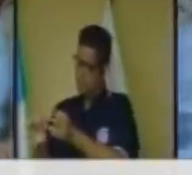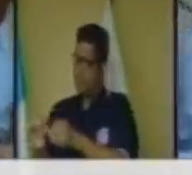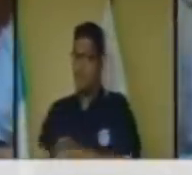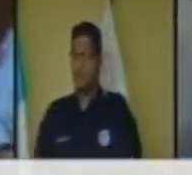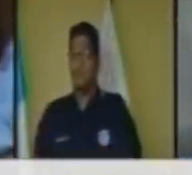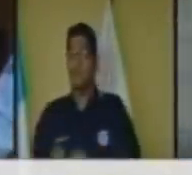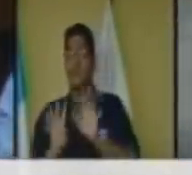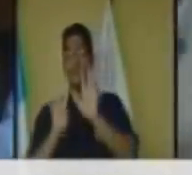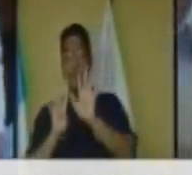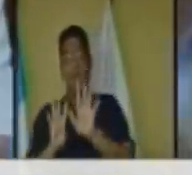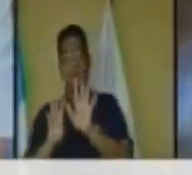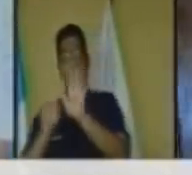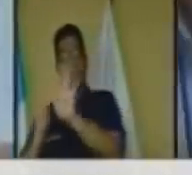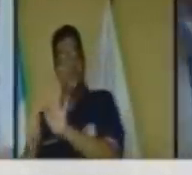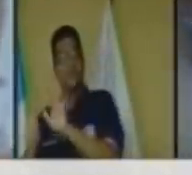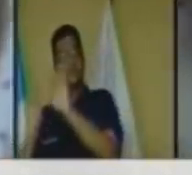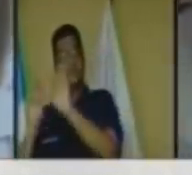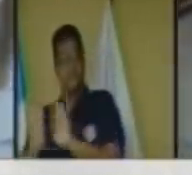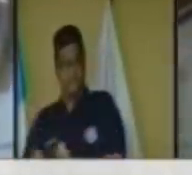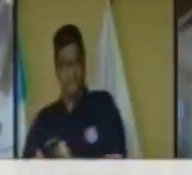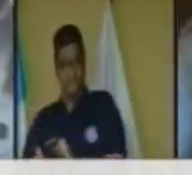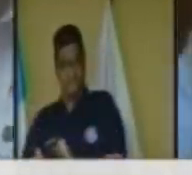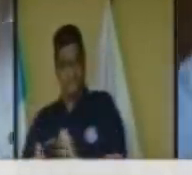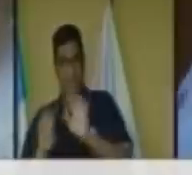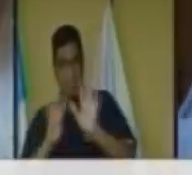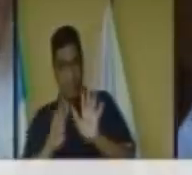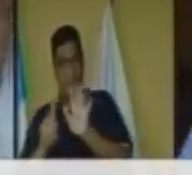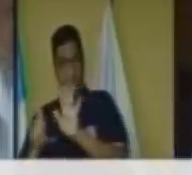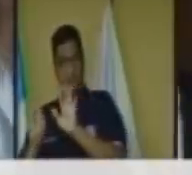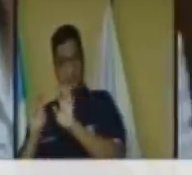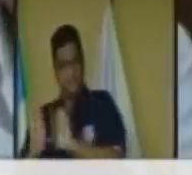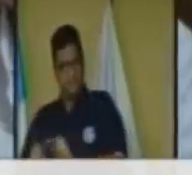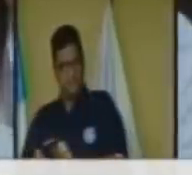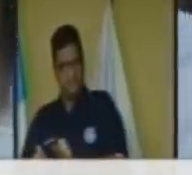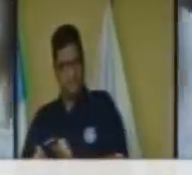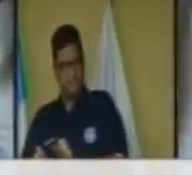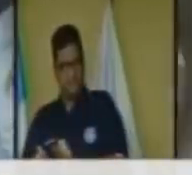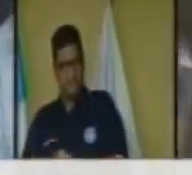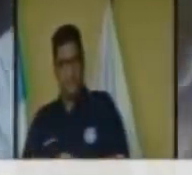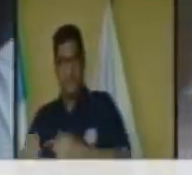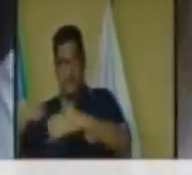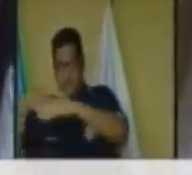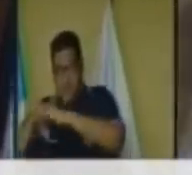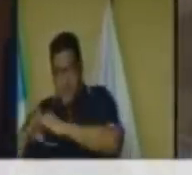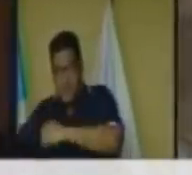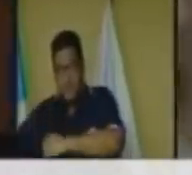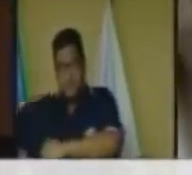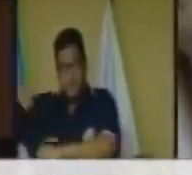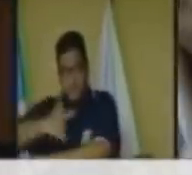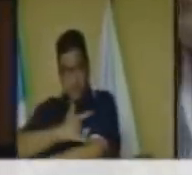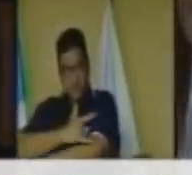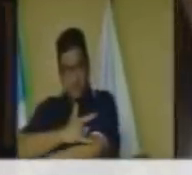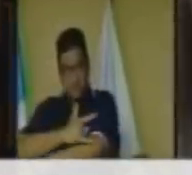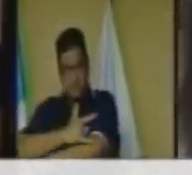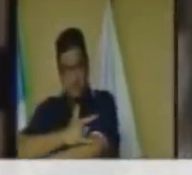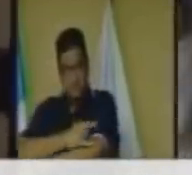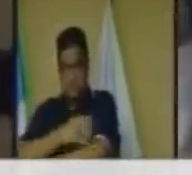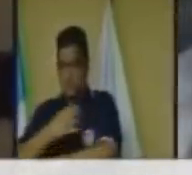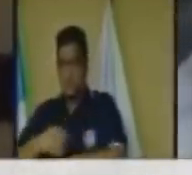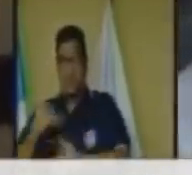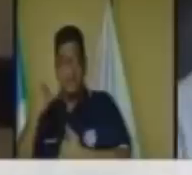es una. Y todas están siendo ubicadas, es lo que mencioné. Solamente nos faltan 12